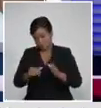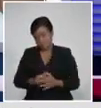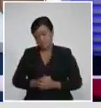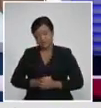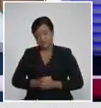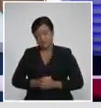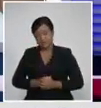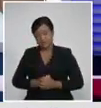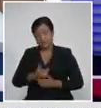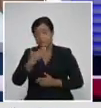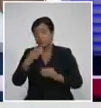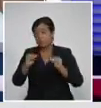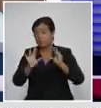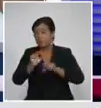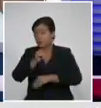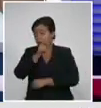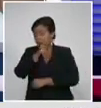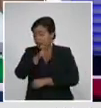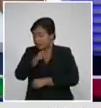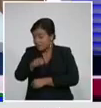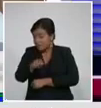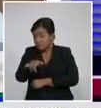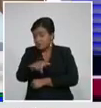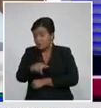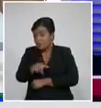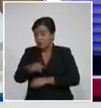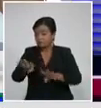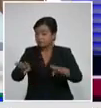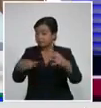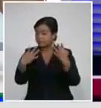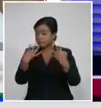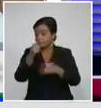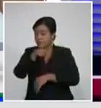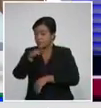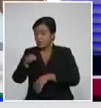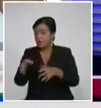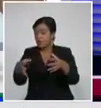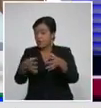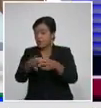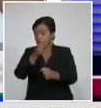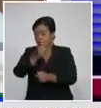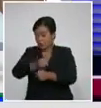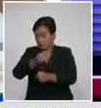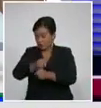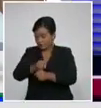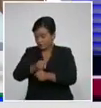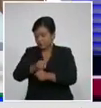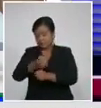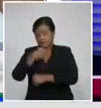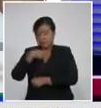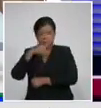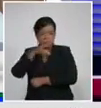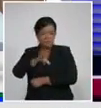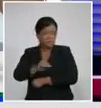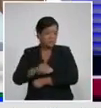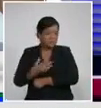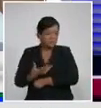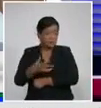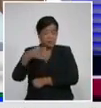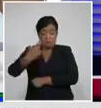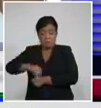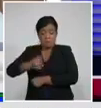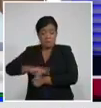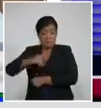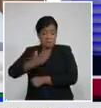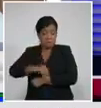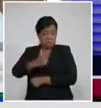los televidentes y a todo el equipo de trabajo acá en el estudio. Debo decir que los ensayos clínicos fase